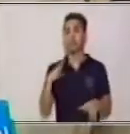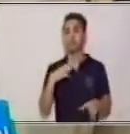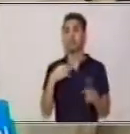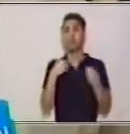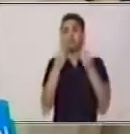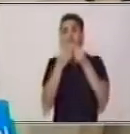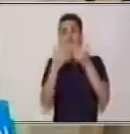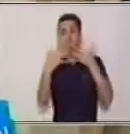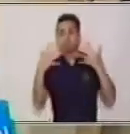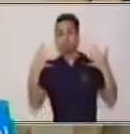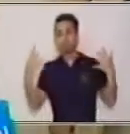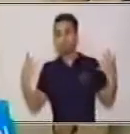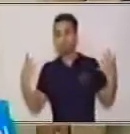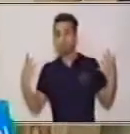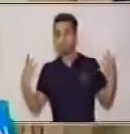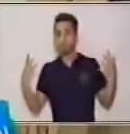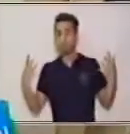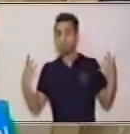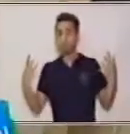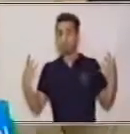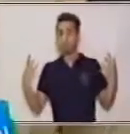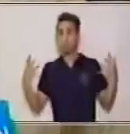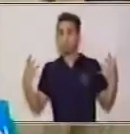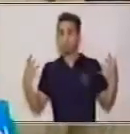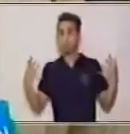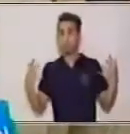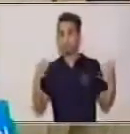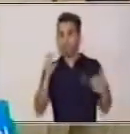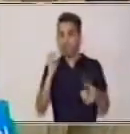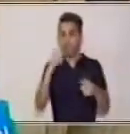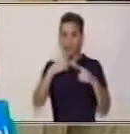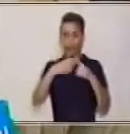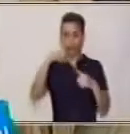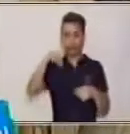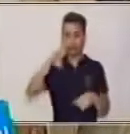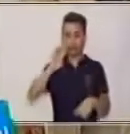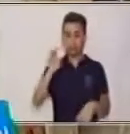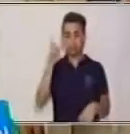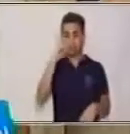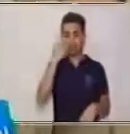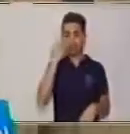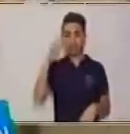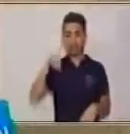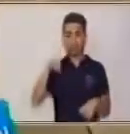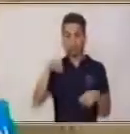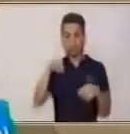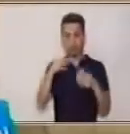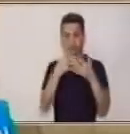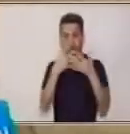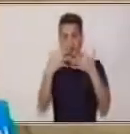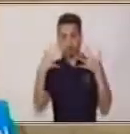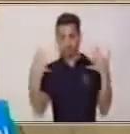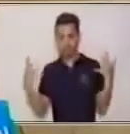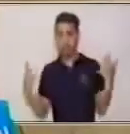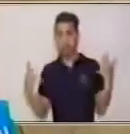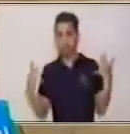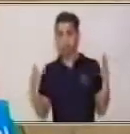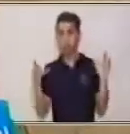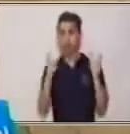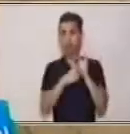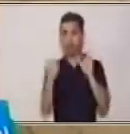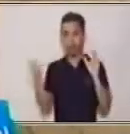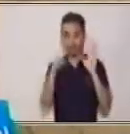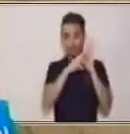escrita nuestra expresión como tal, aplicando la regla. Aquí va a ser igual a